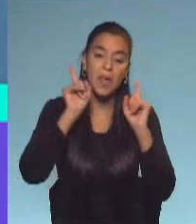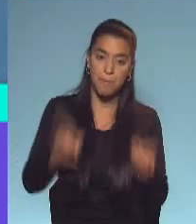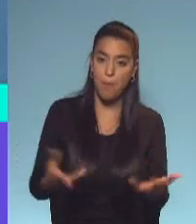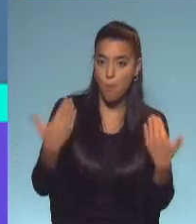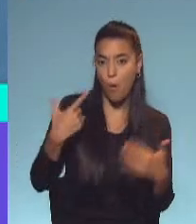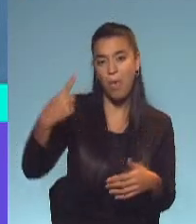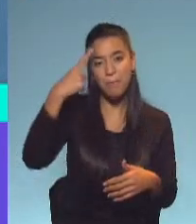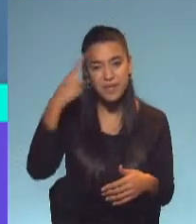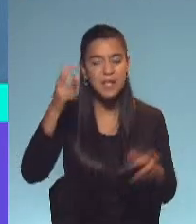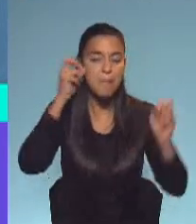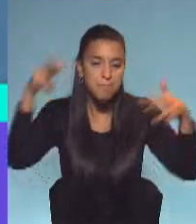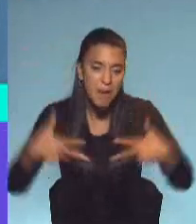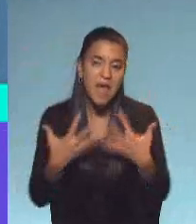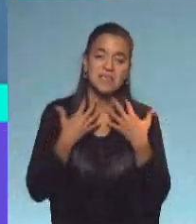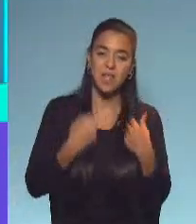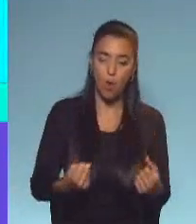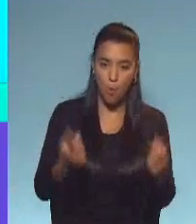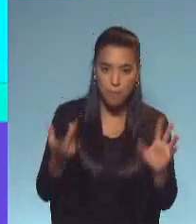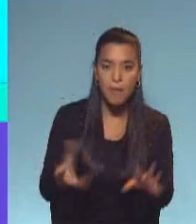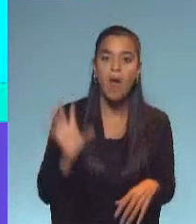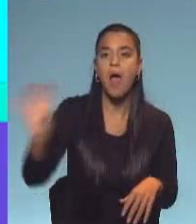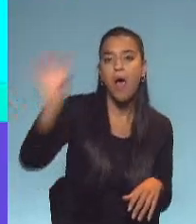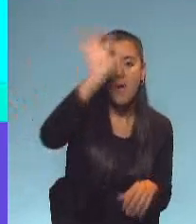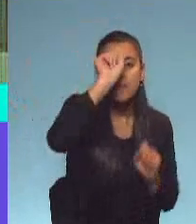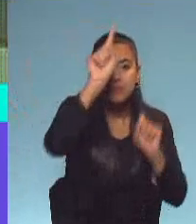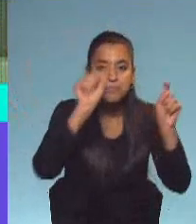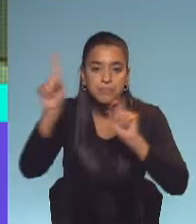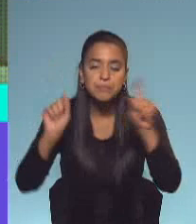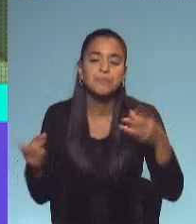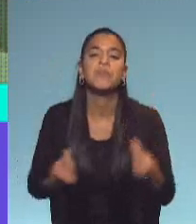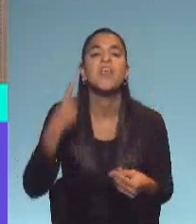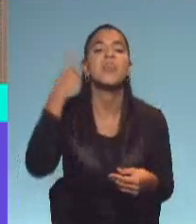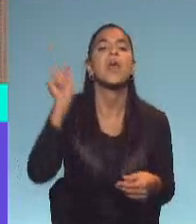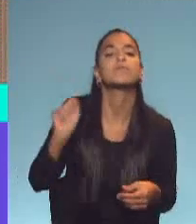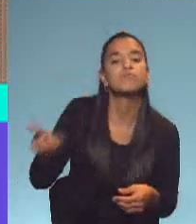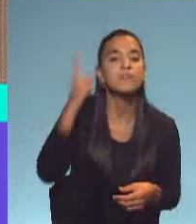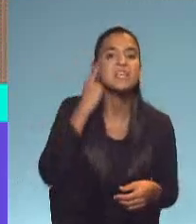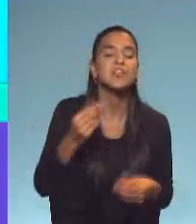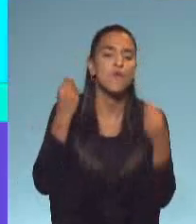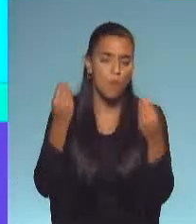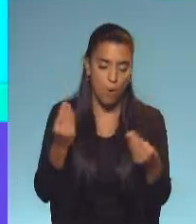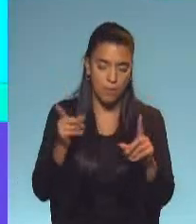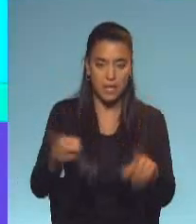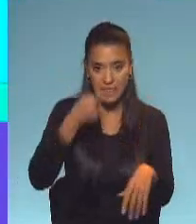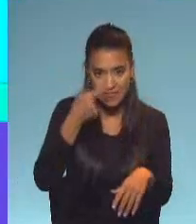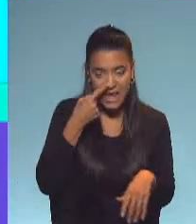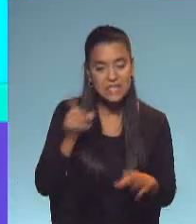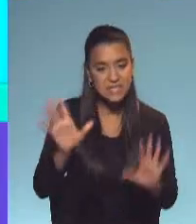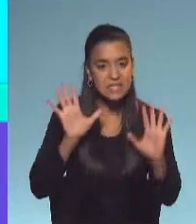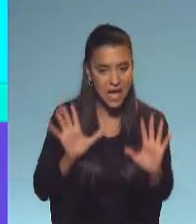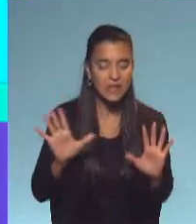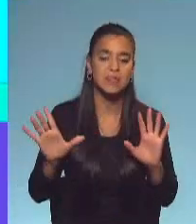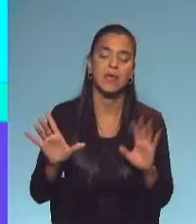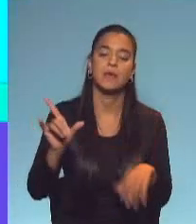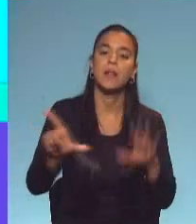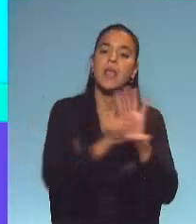pensar en planes sanitarios para sus estados. A ver, pero ¿cuál es la idea de Kicillof con Es esto? interesante en principio la intervención de la